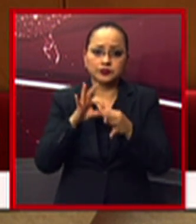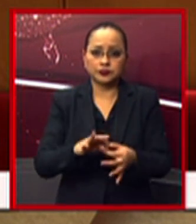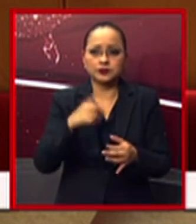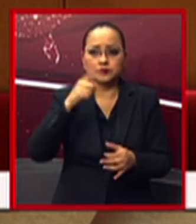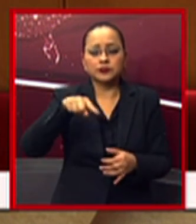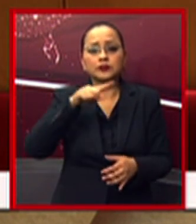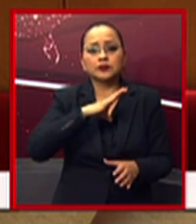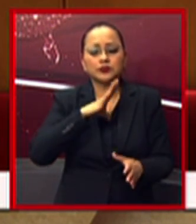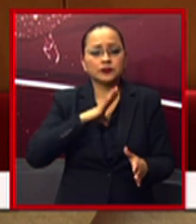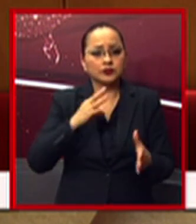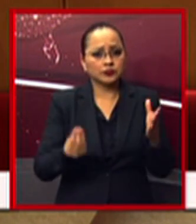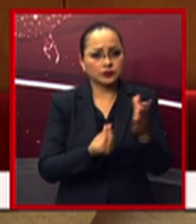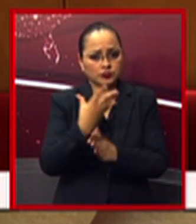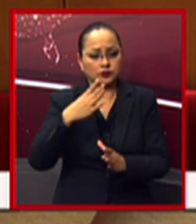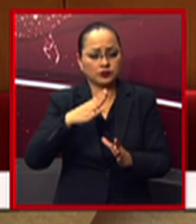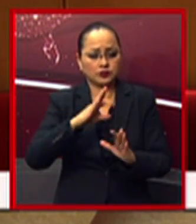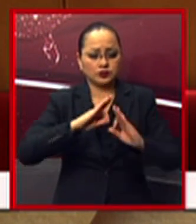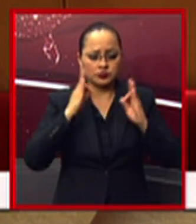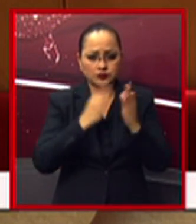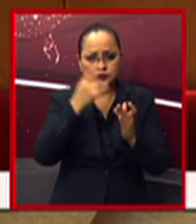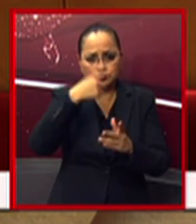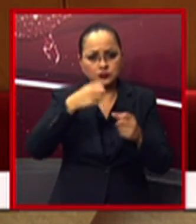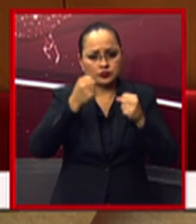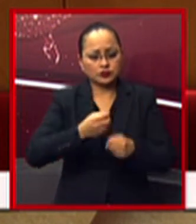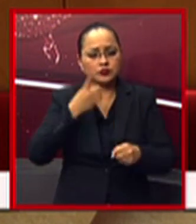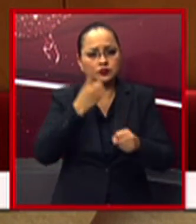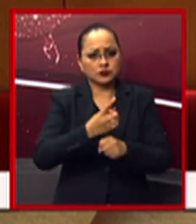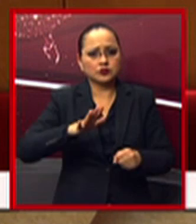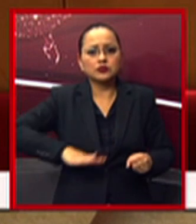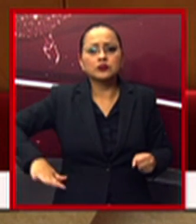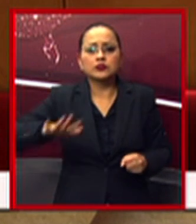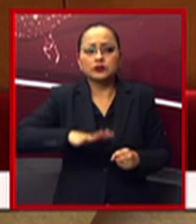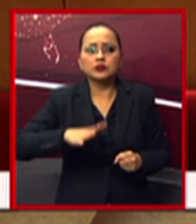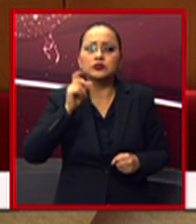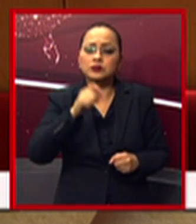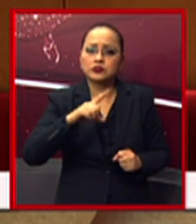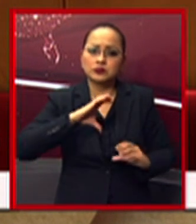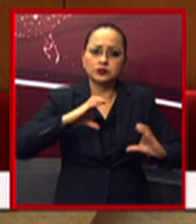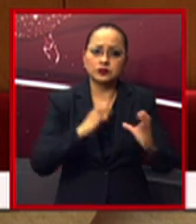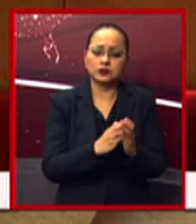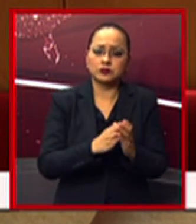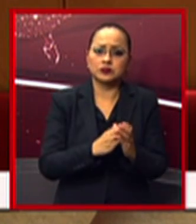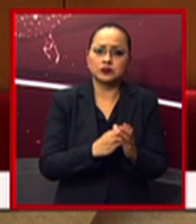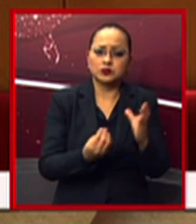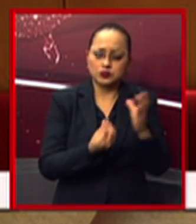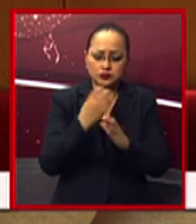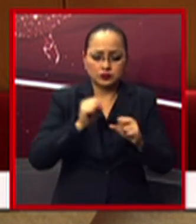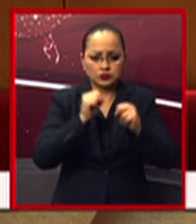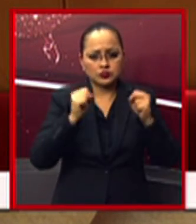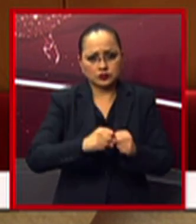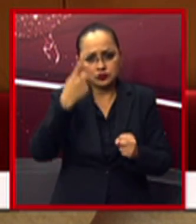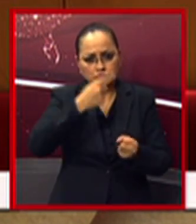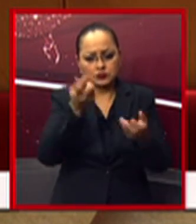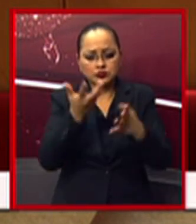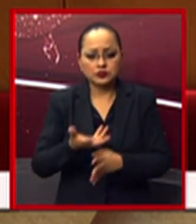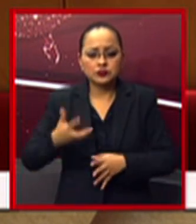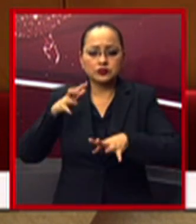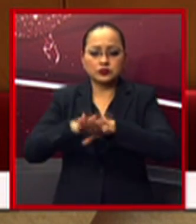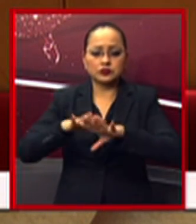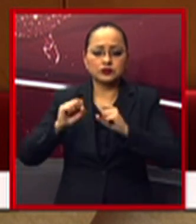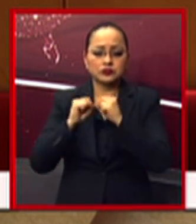la instauración de un nuevo régimen de seguridad pública y a innovar un sistema de reinserción